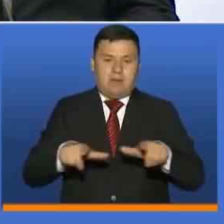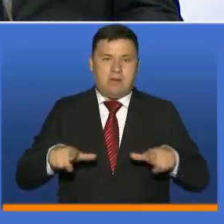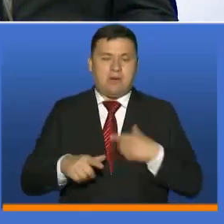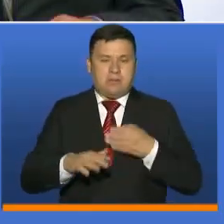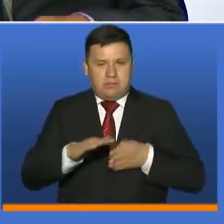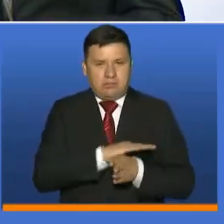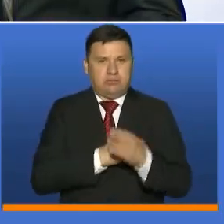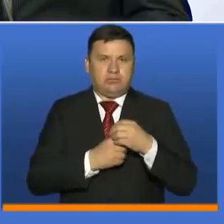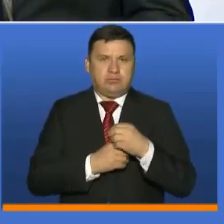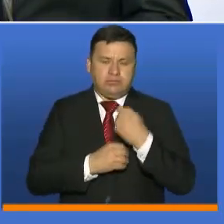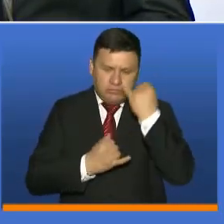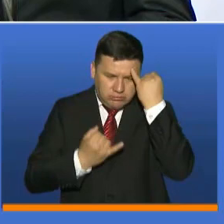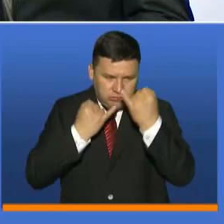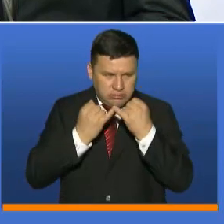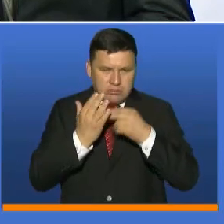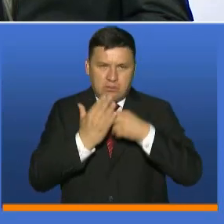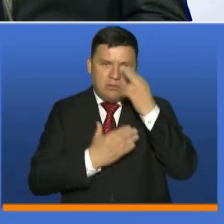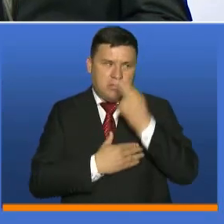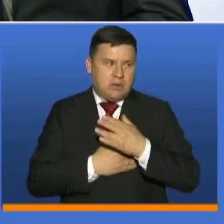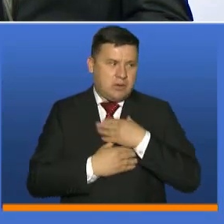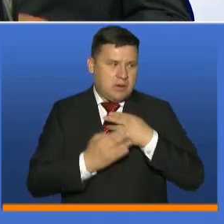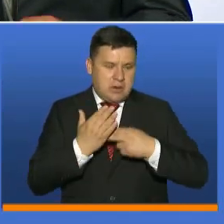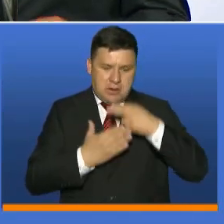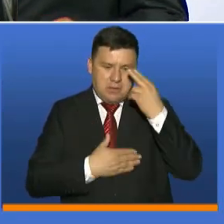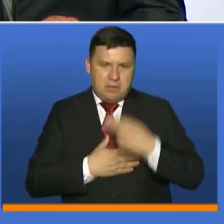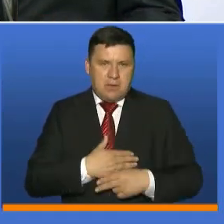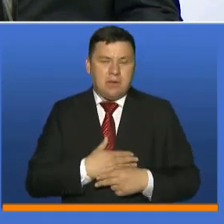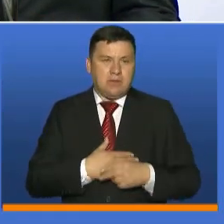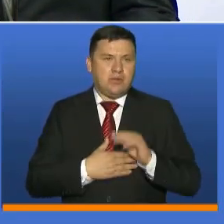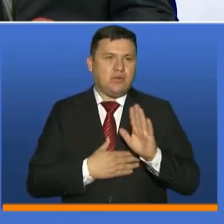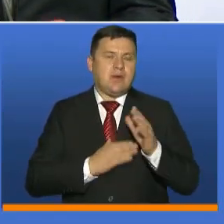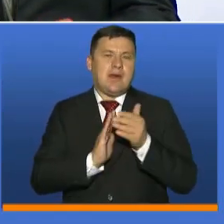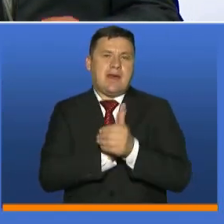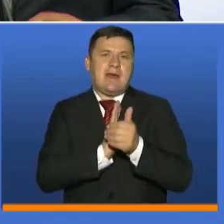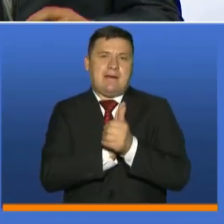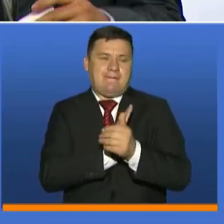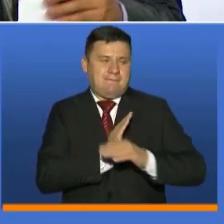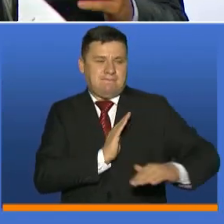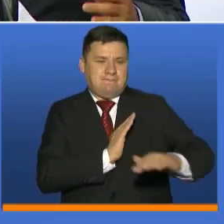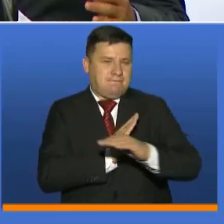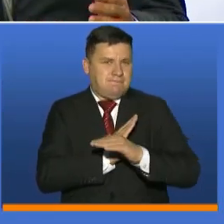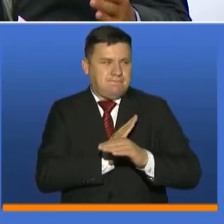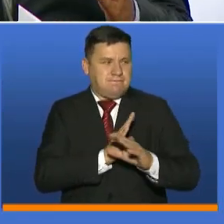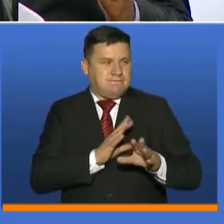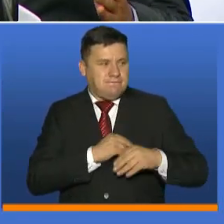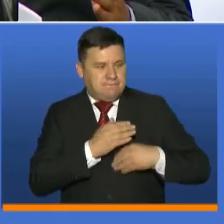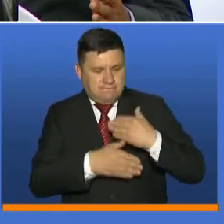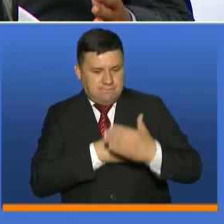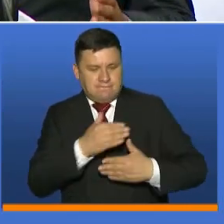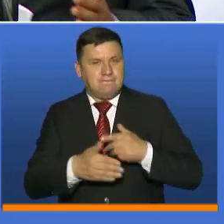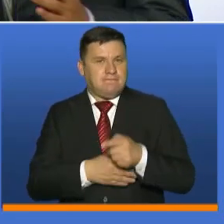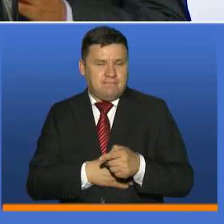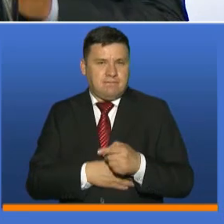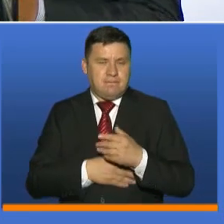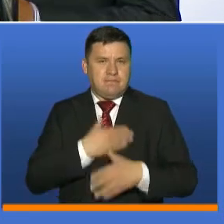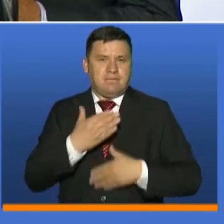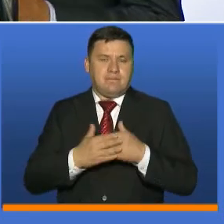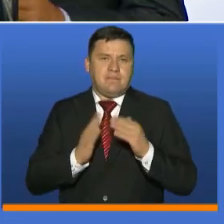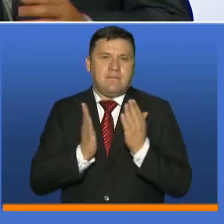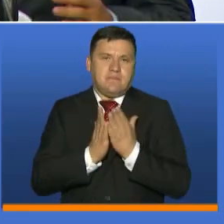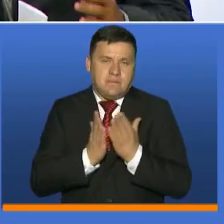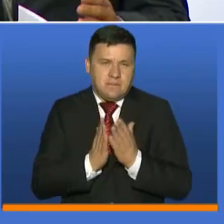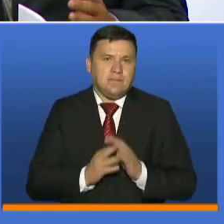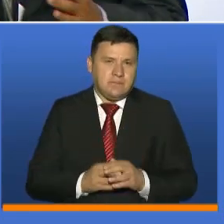jóvenes impulsar y trabajar en sus proyectos de talentos y habilidades para que vayan a transitar o a un proceso